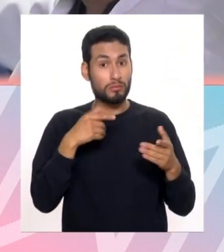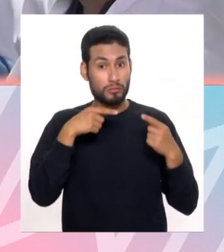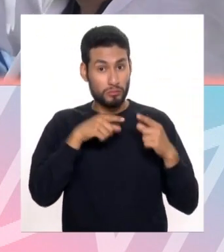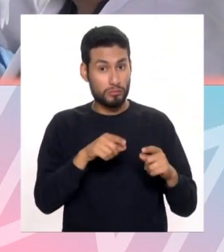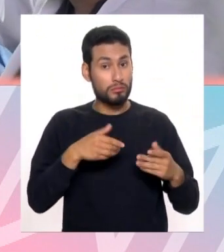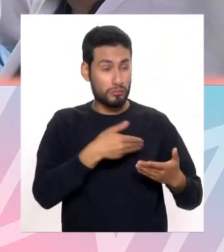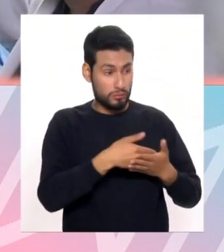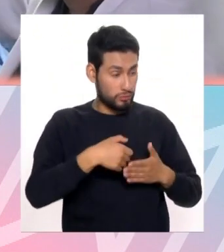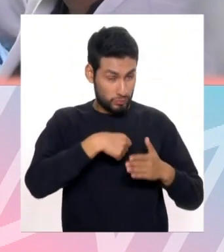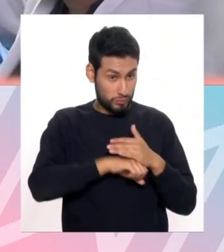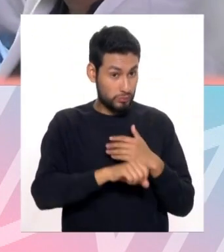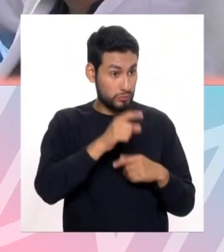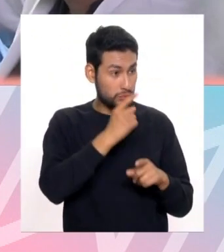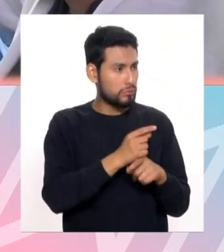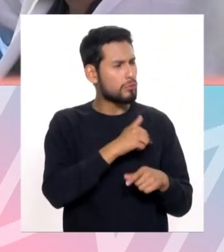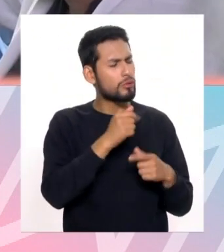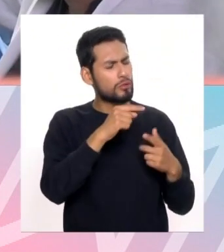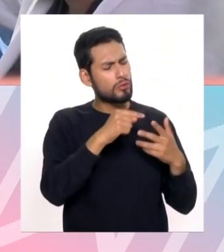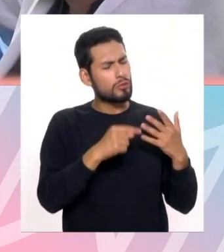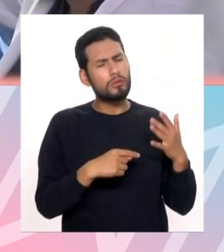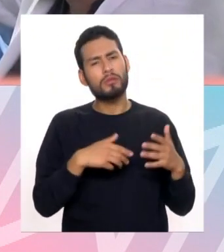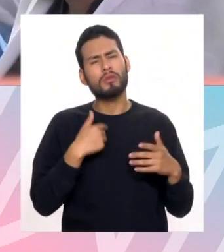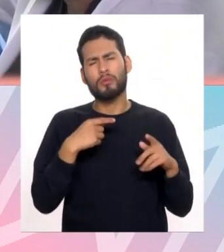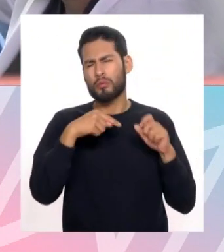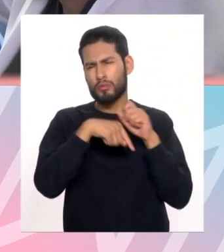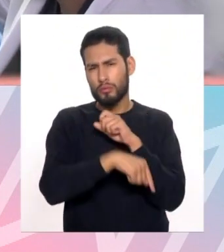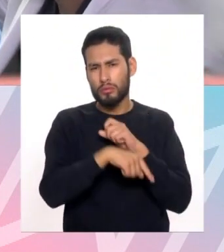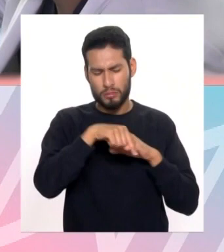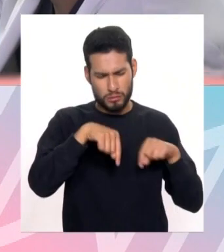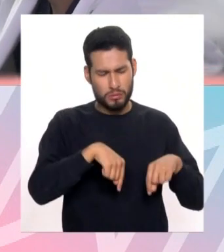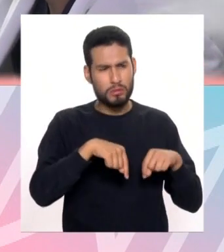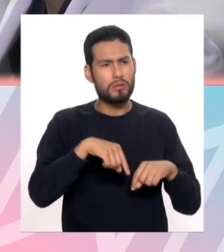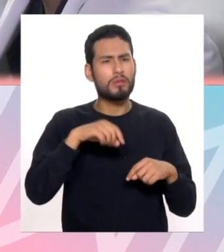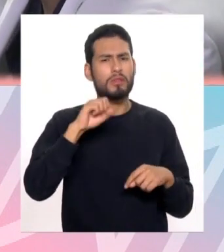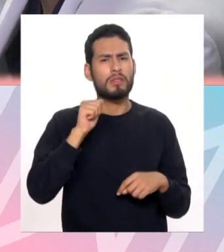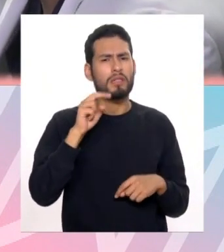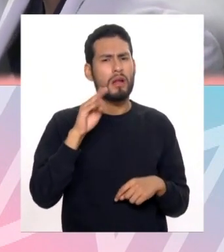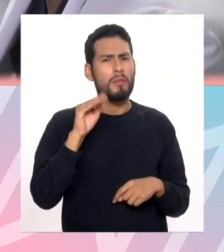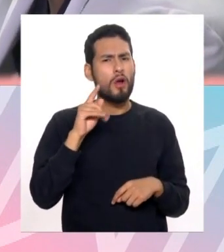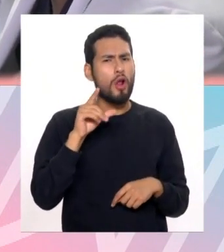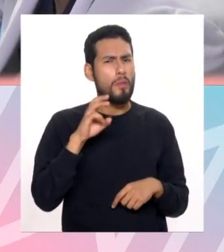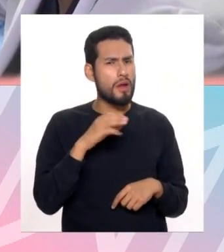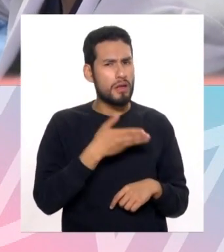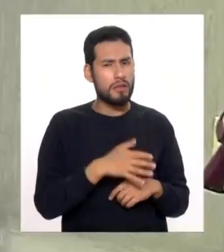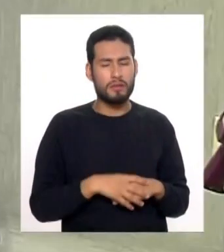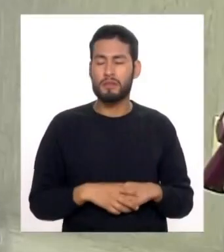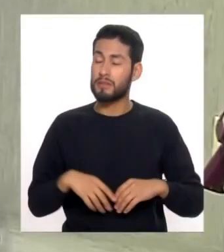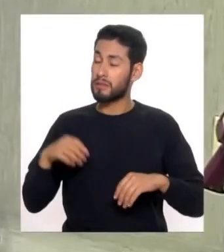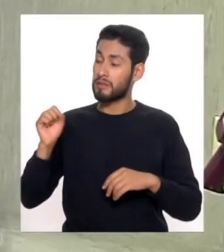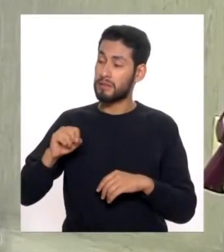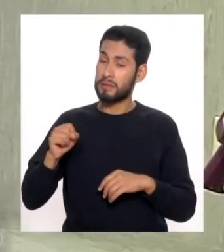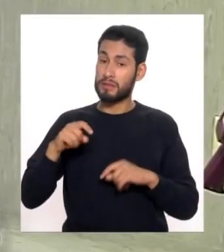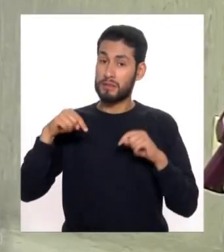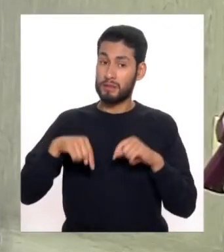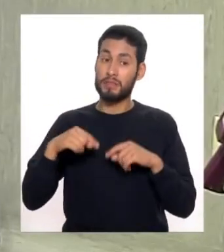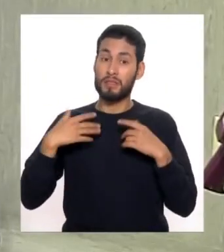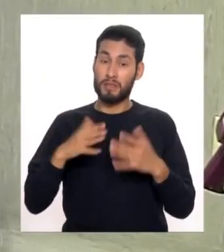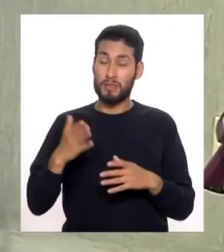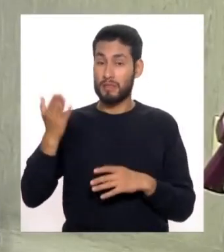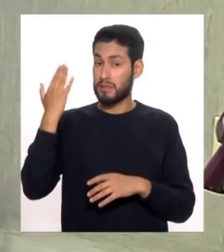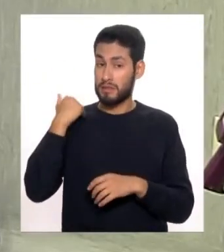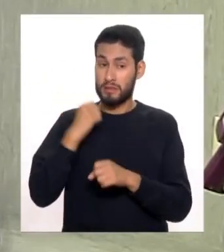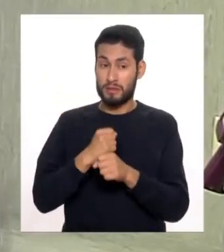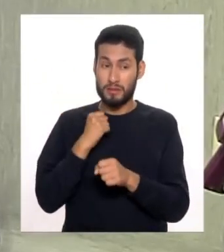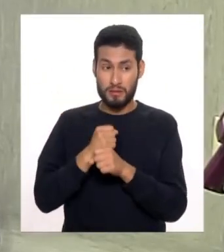nacimiento del niño, ¿correcto? ¿Qué otras intervenciones de alta complejidad han realizado aquí en el San Bartolomé? Sí, efectivamente. Nosotros ya vamos